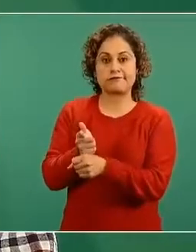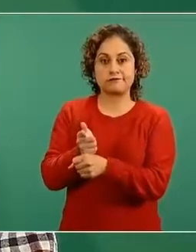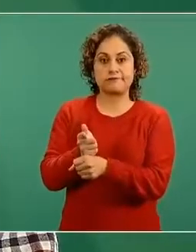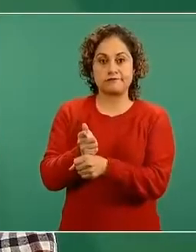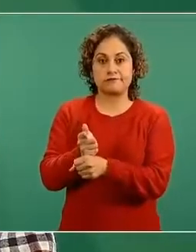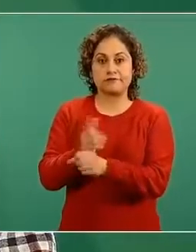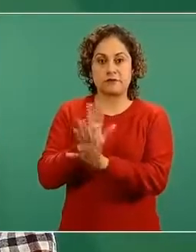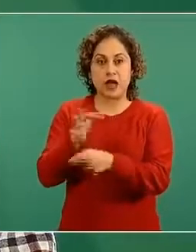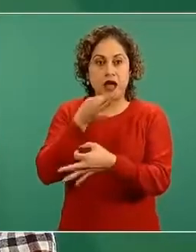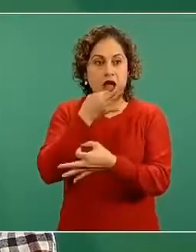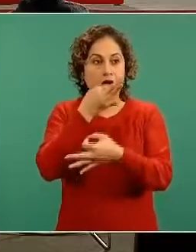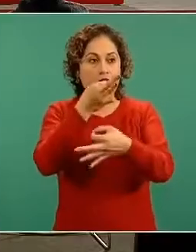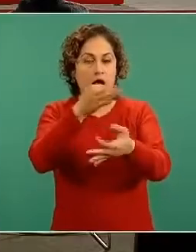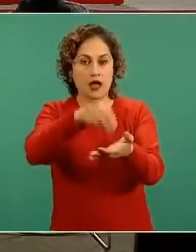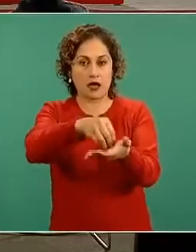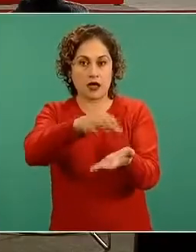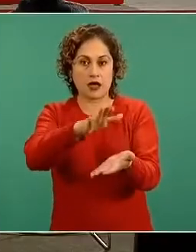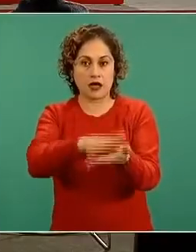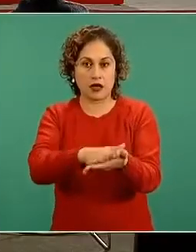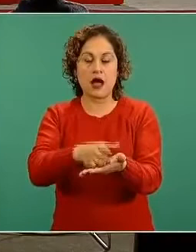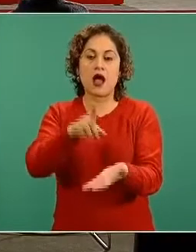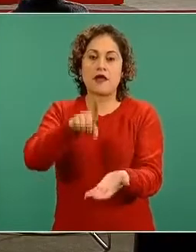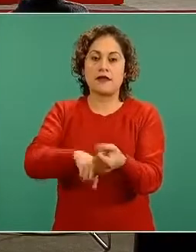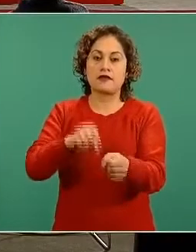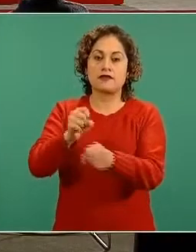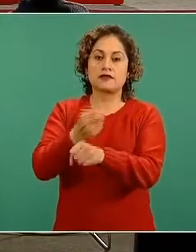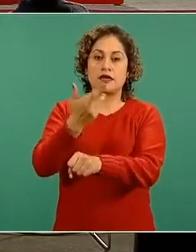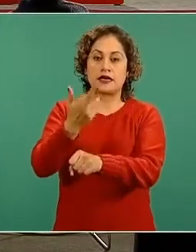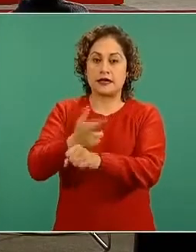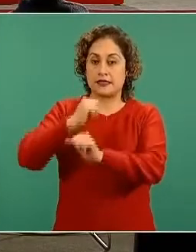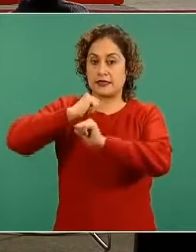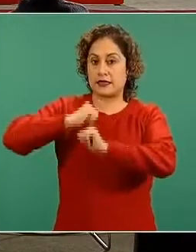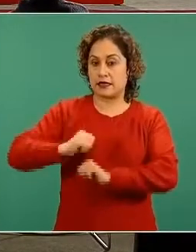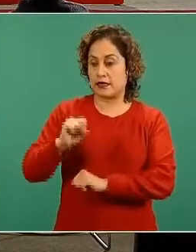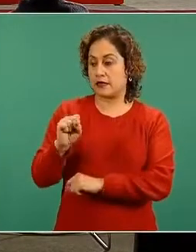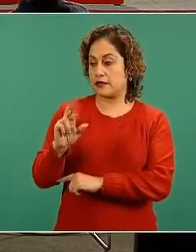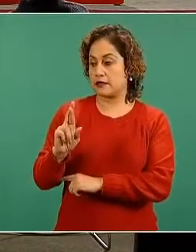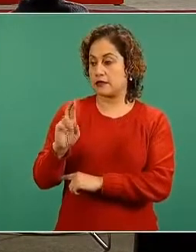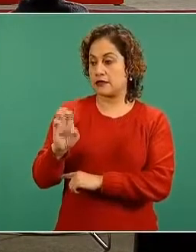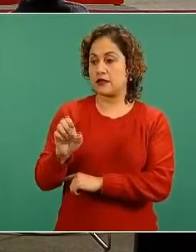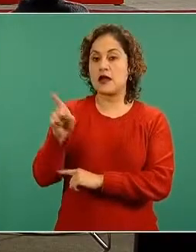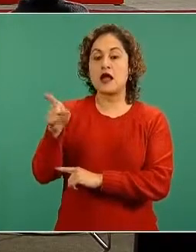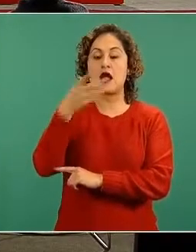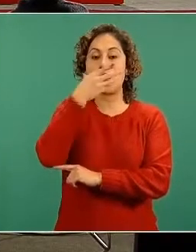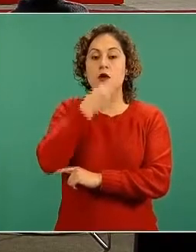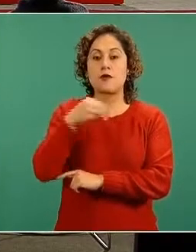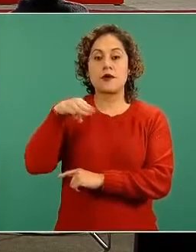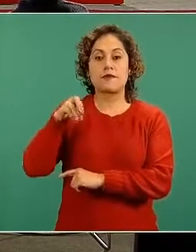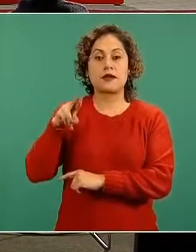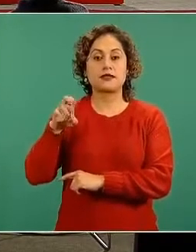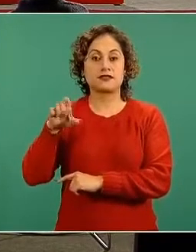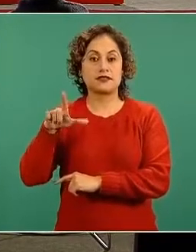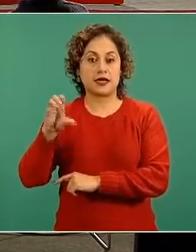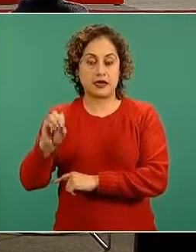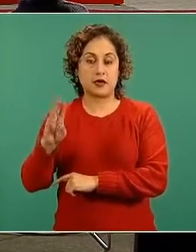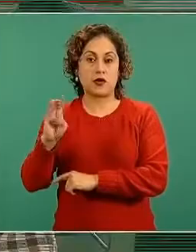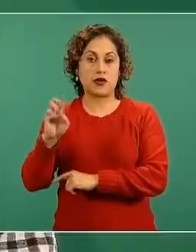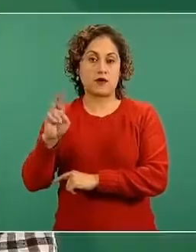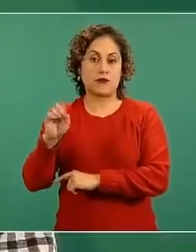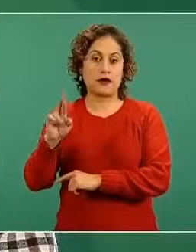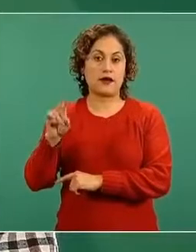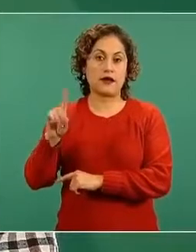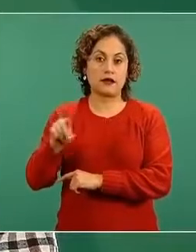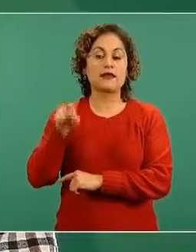oportunamente comunicada por nuestra Secretaría de Relaciones Exteriores. El canciller Marcelo Ebrard puso el punto sobre